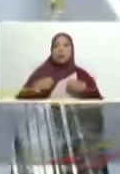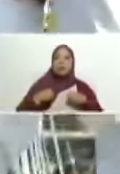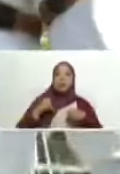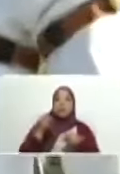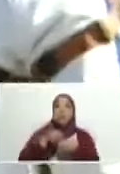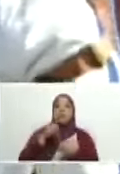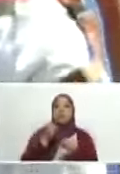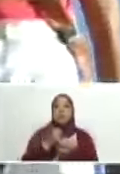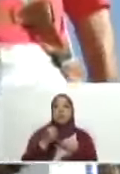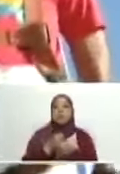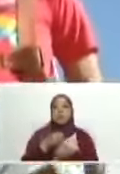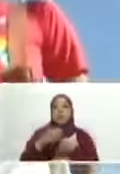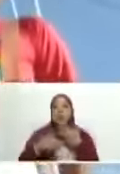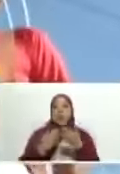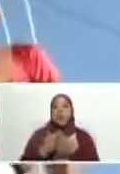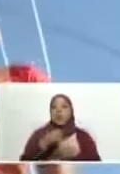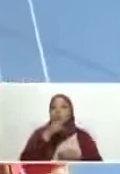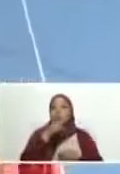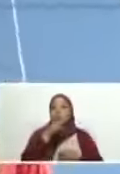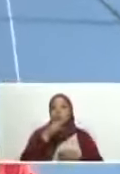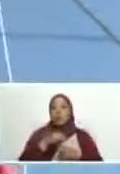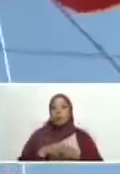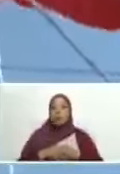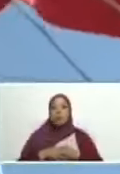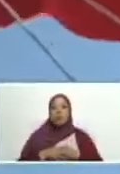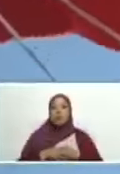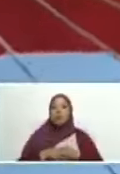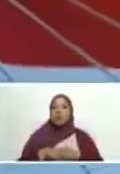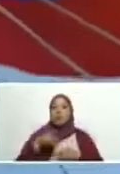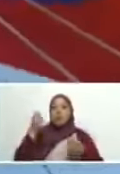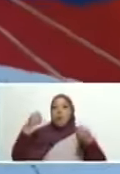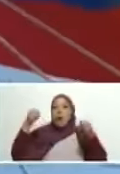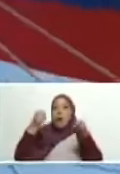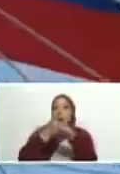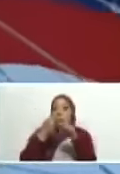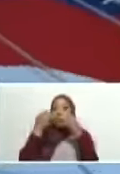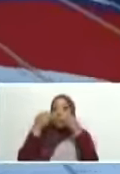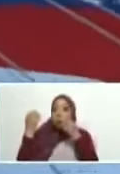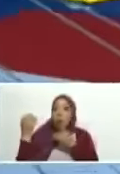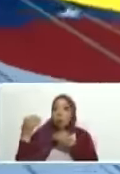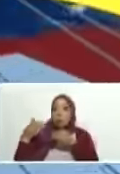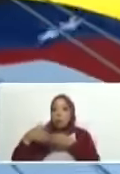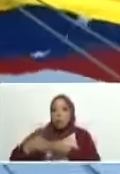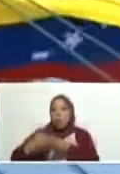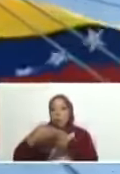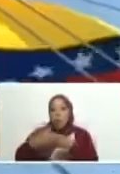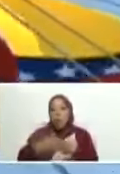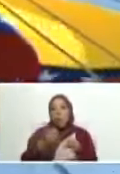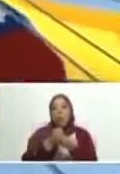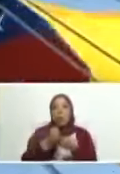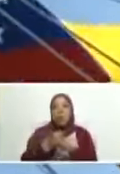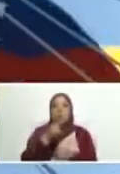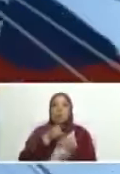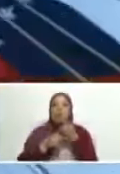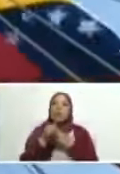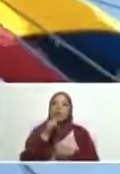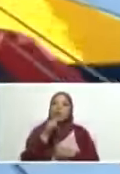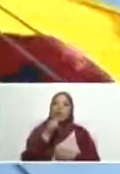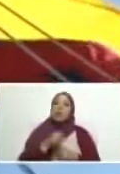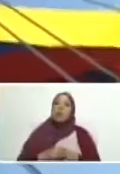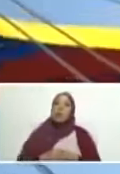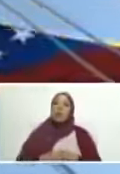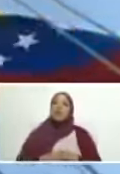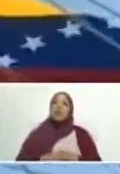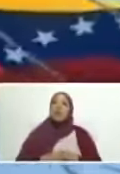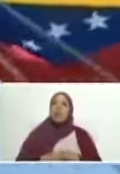además de paseo, de turismo, es un centro de entrenamiento, un lugar de entrenamiento. Afirmativo, mi comandante jefe. Asimismo,